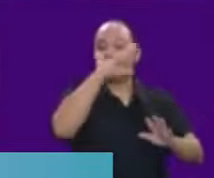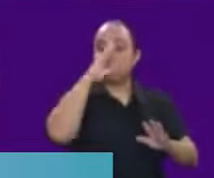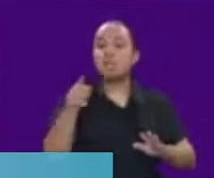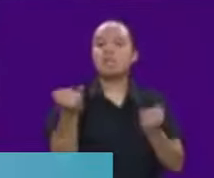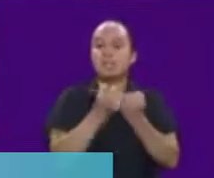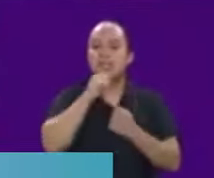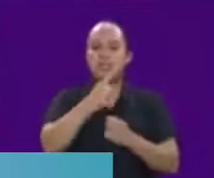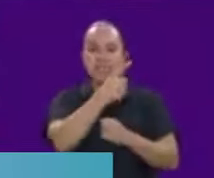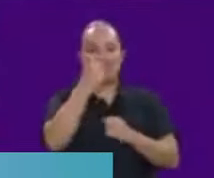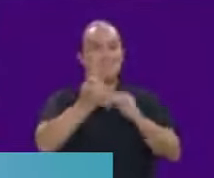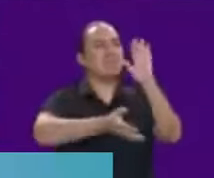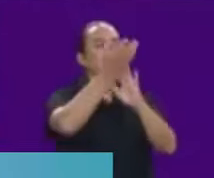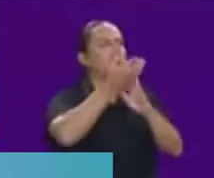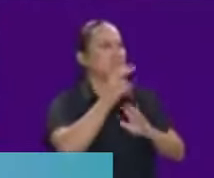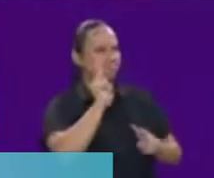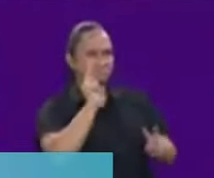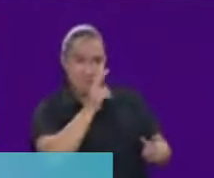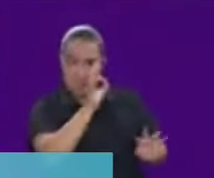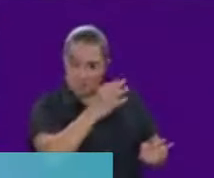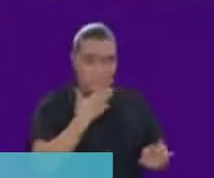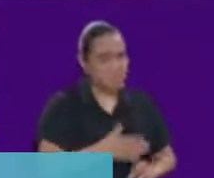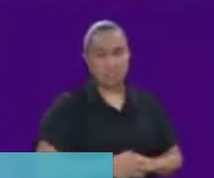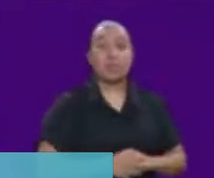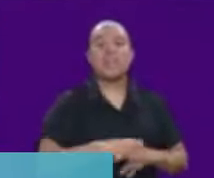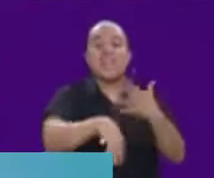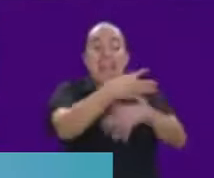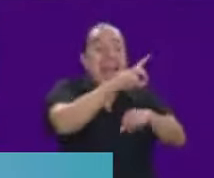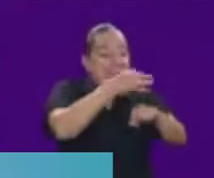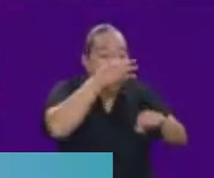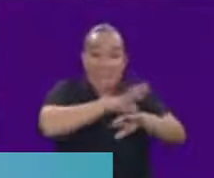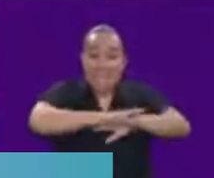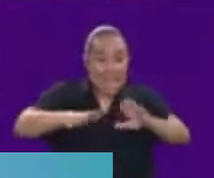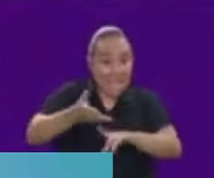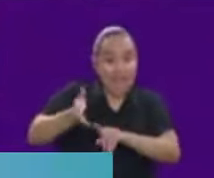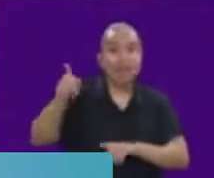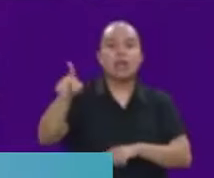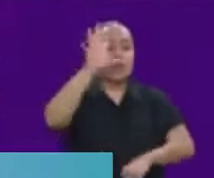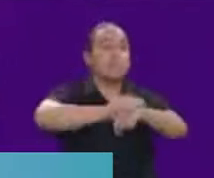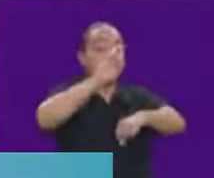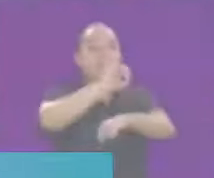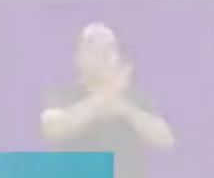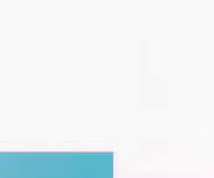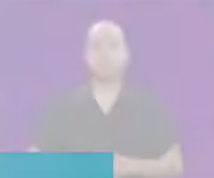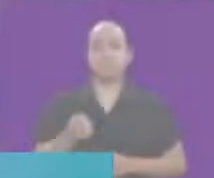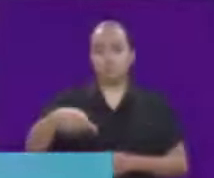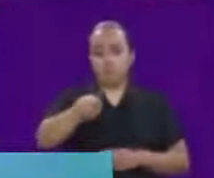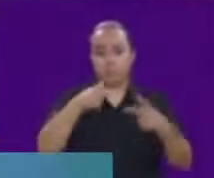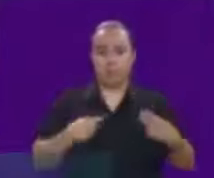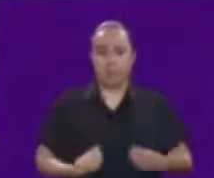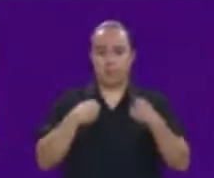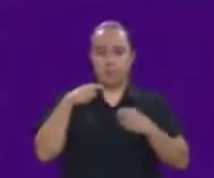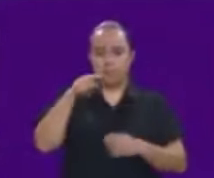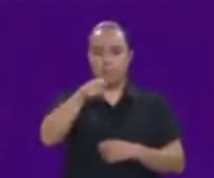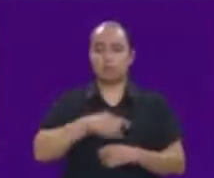100 obras irregulares y a 14 días de que se fueran, autorizaron obras de alto impacto. En este